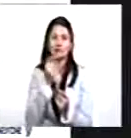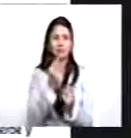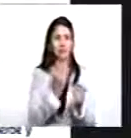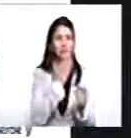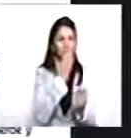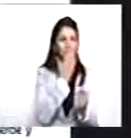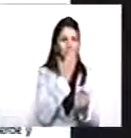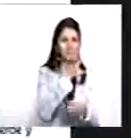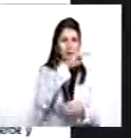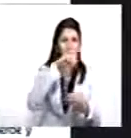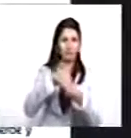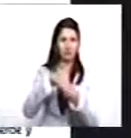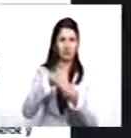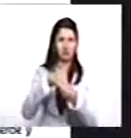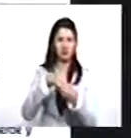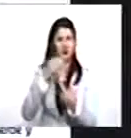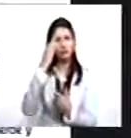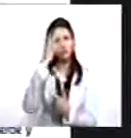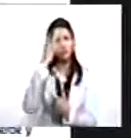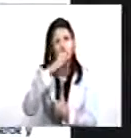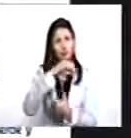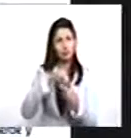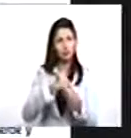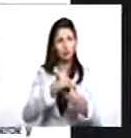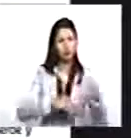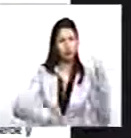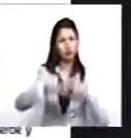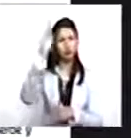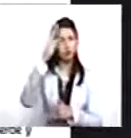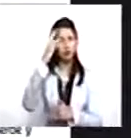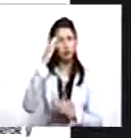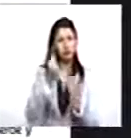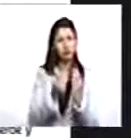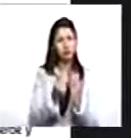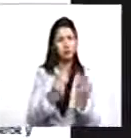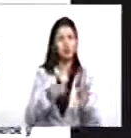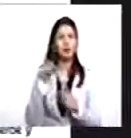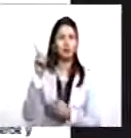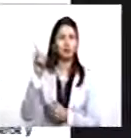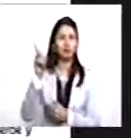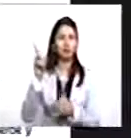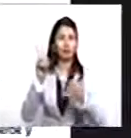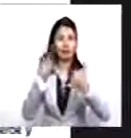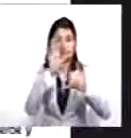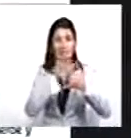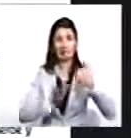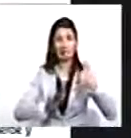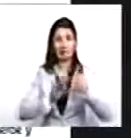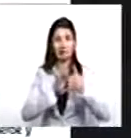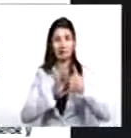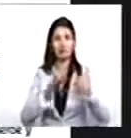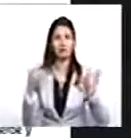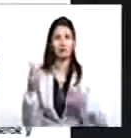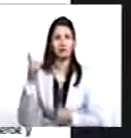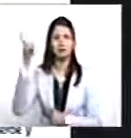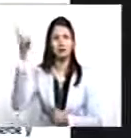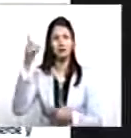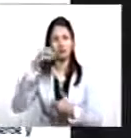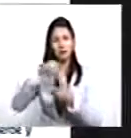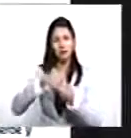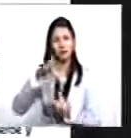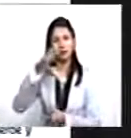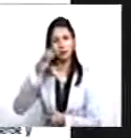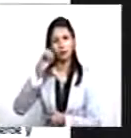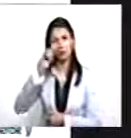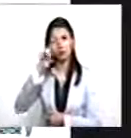térmicas. ¿Y por qué el que hay se ha elevado el precio? Eso nos pasa en la costa atlántica. Los pozos de Chuchupa, que son los que